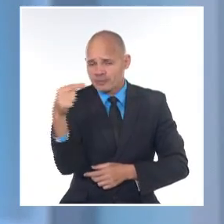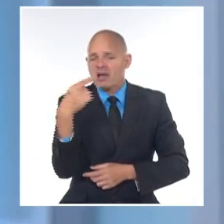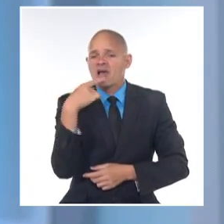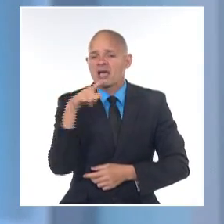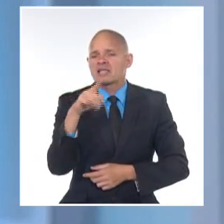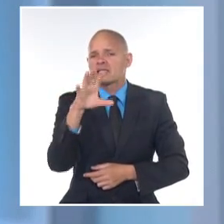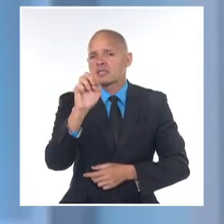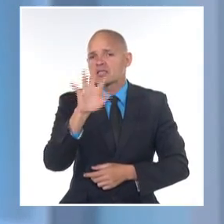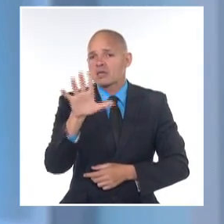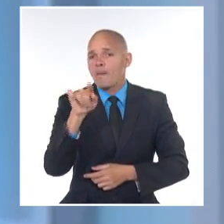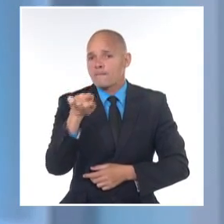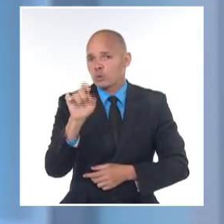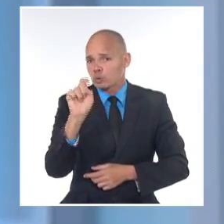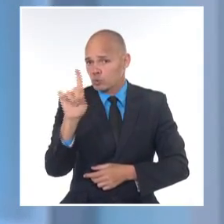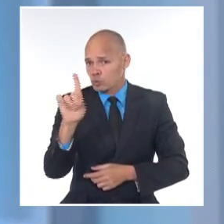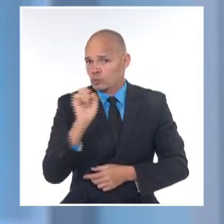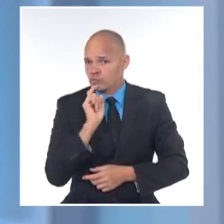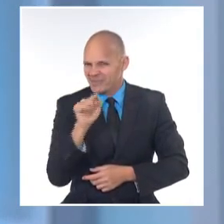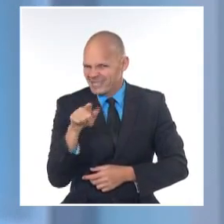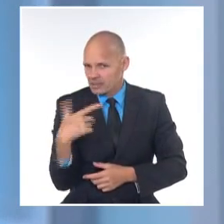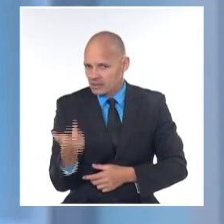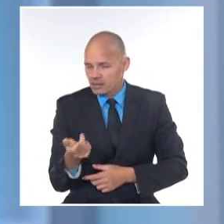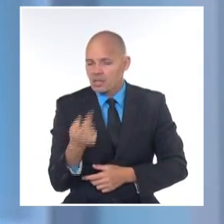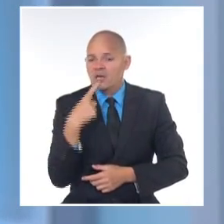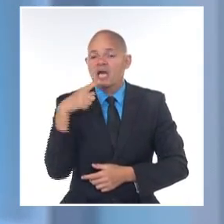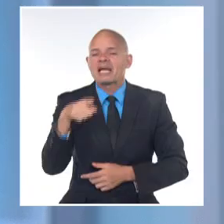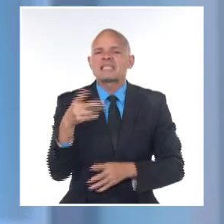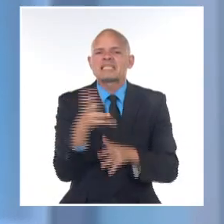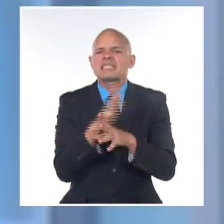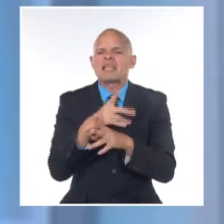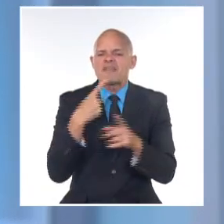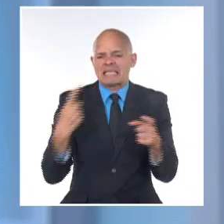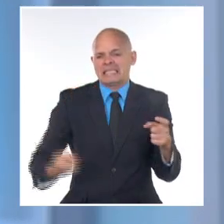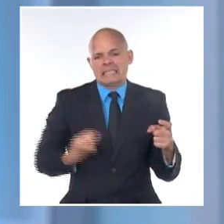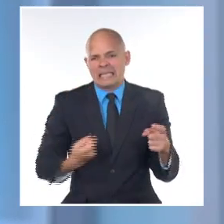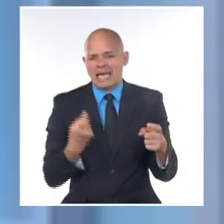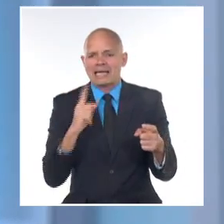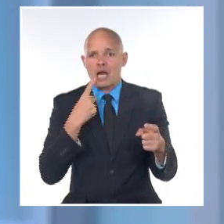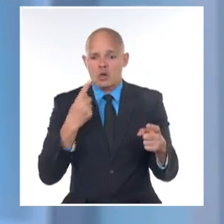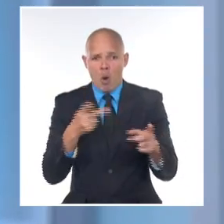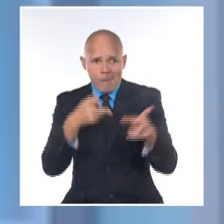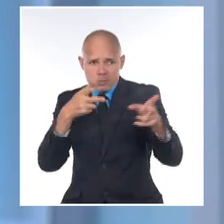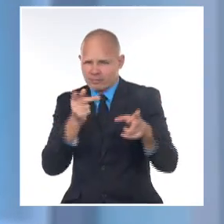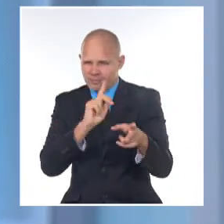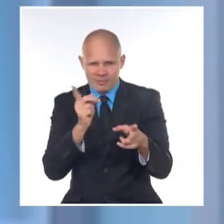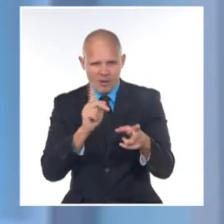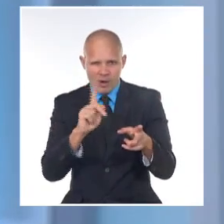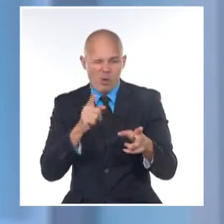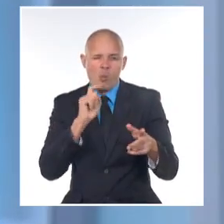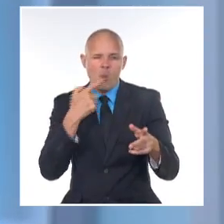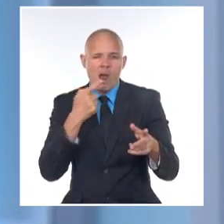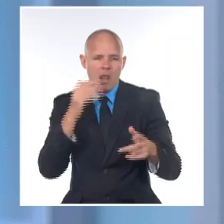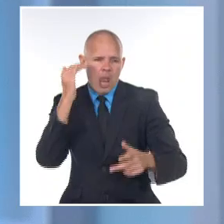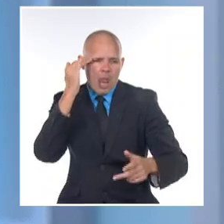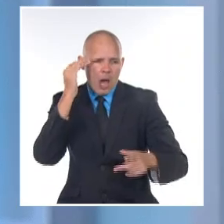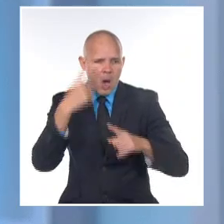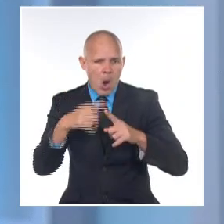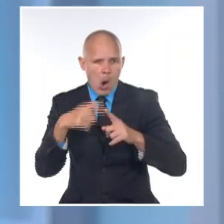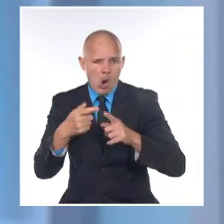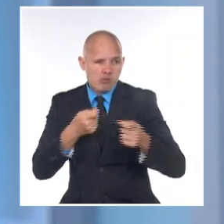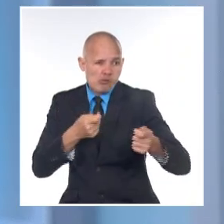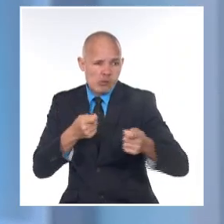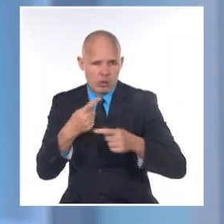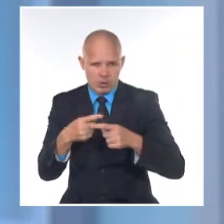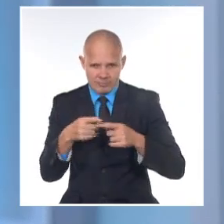353-05.1, Sí. ambas sobre la guerra no convencional. Vamos a ver las portadas de ambos documentos y usted sigue explicando de qué se trata. Ambas sobre la guerra no